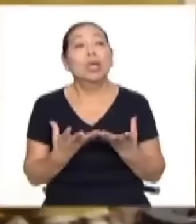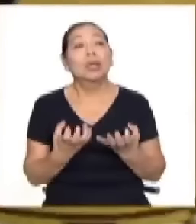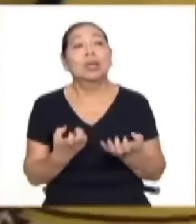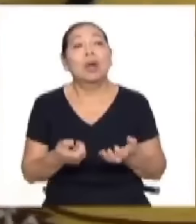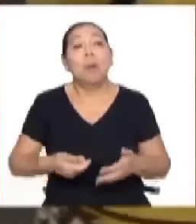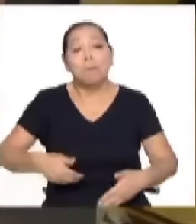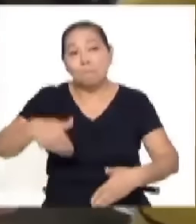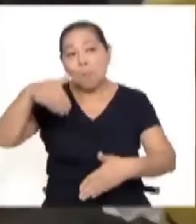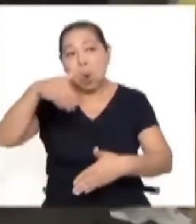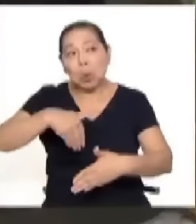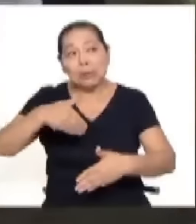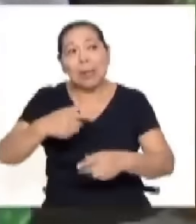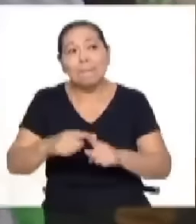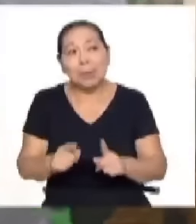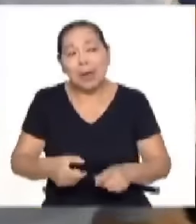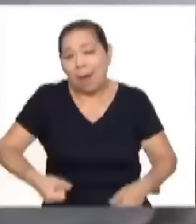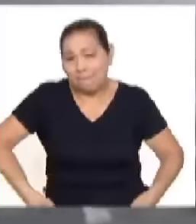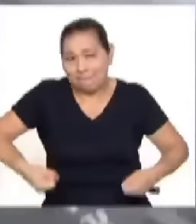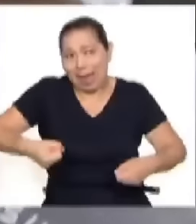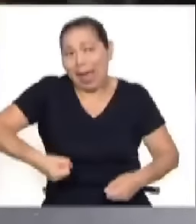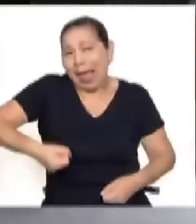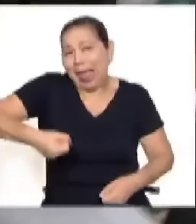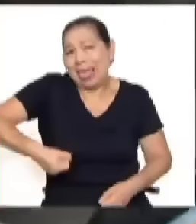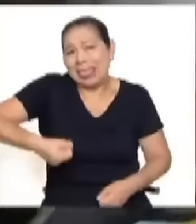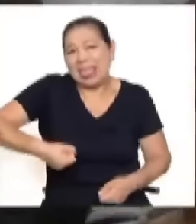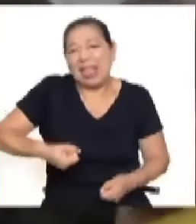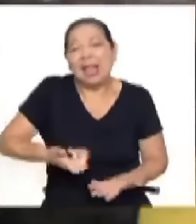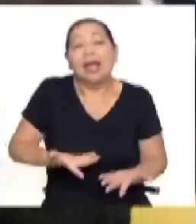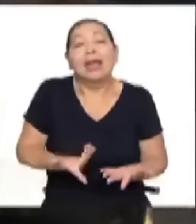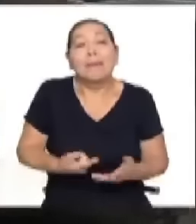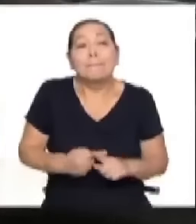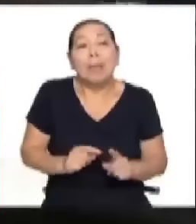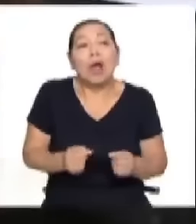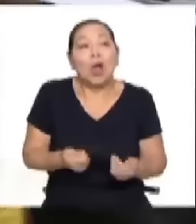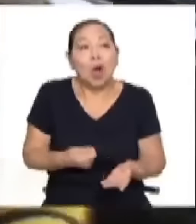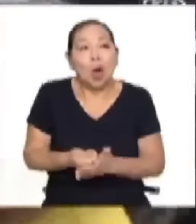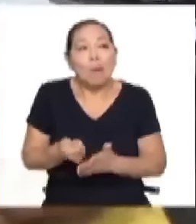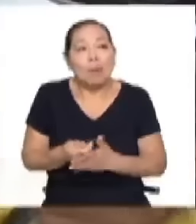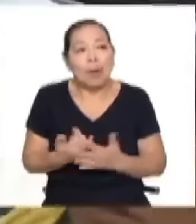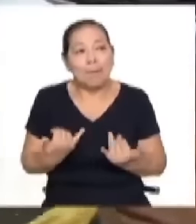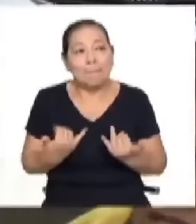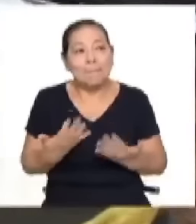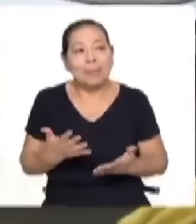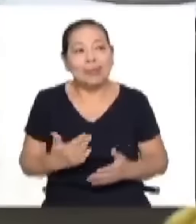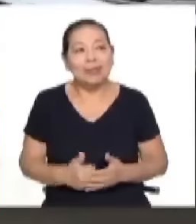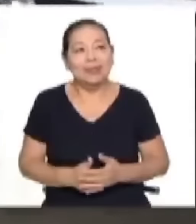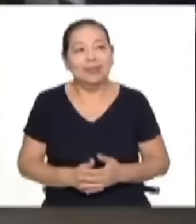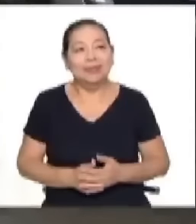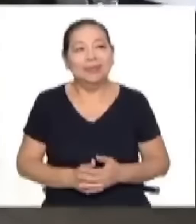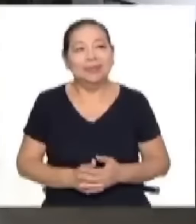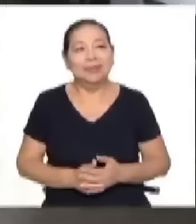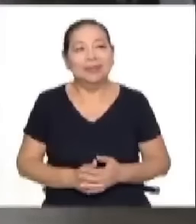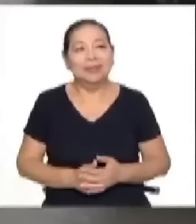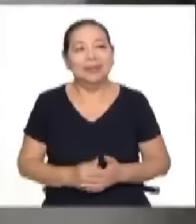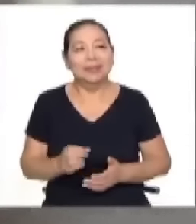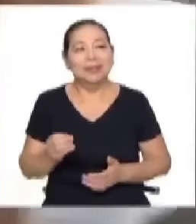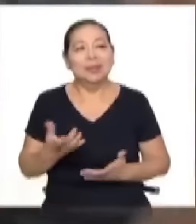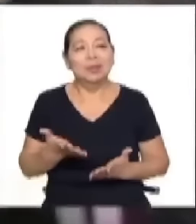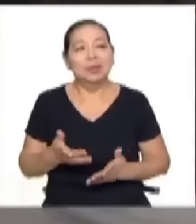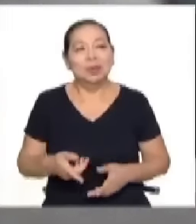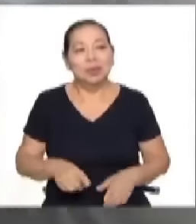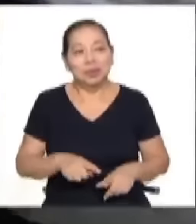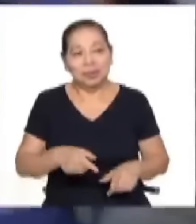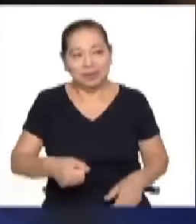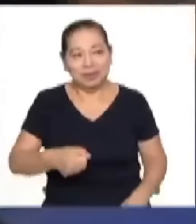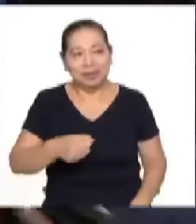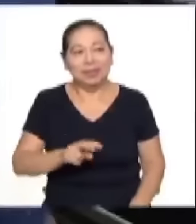estas bolsas grandes, pero también llevan baldes para poder comprar el pescado fresquito. Ahí está, mire, esta persona, este joven con su